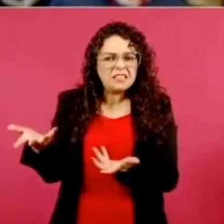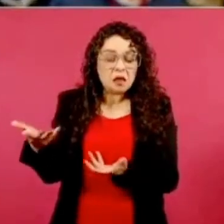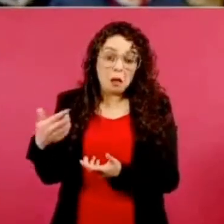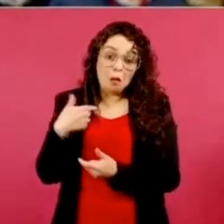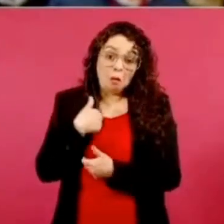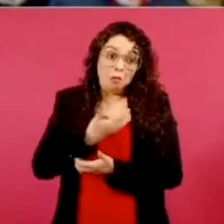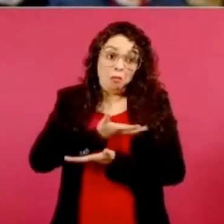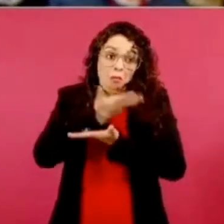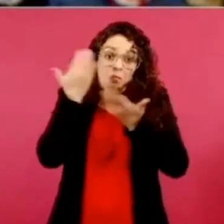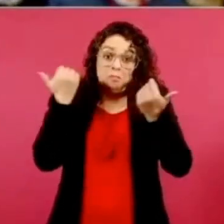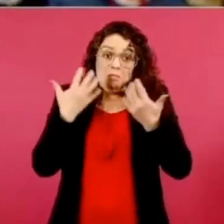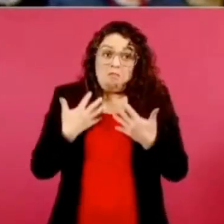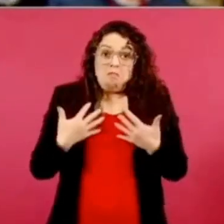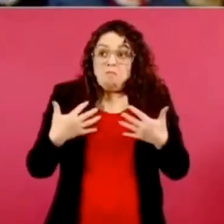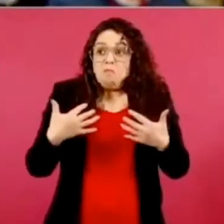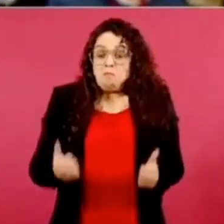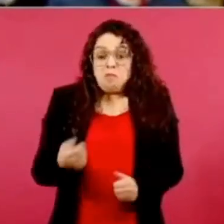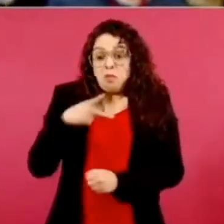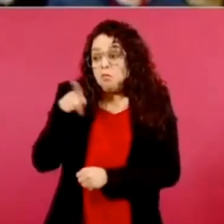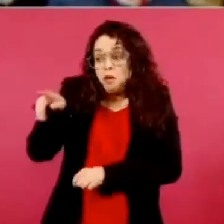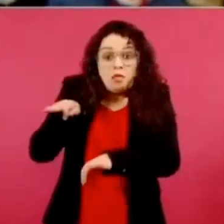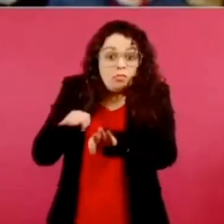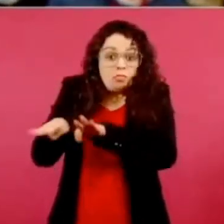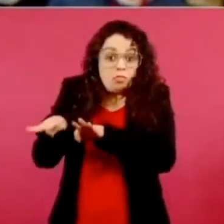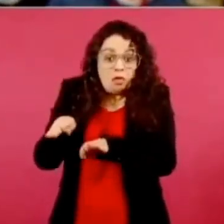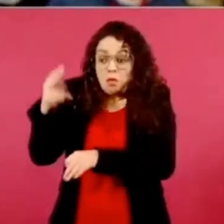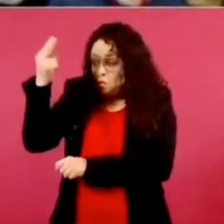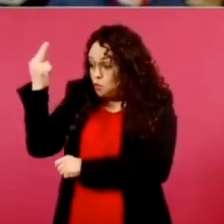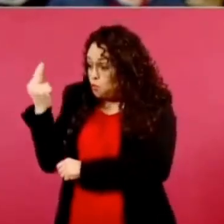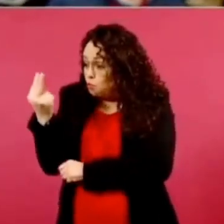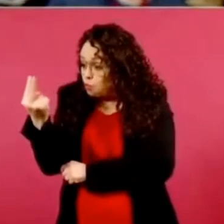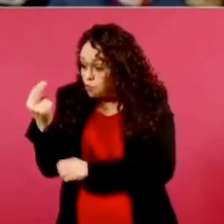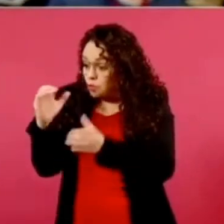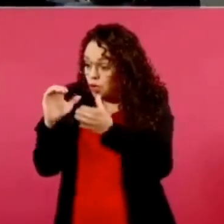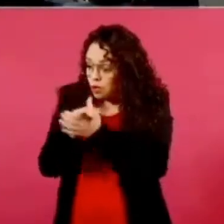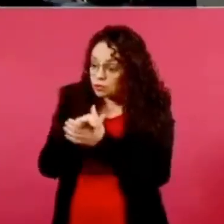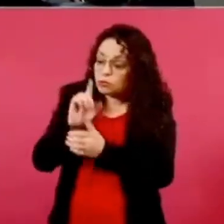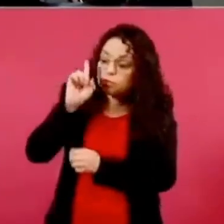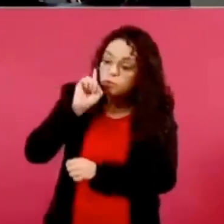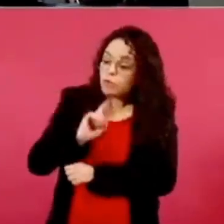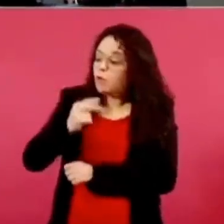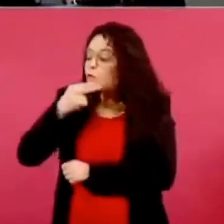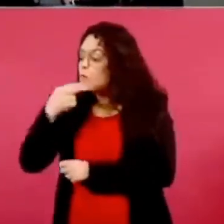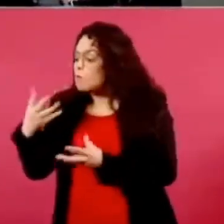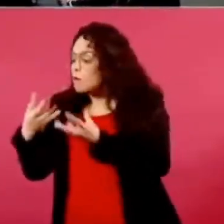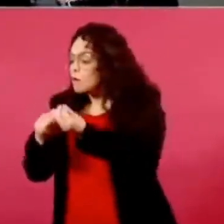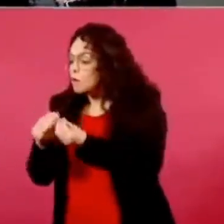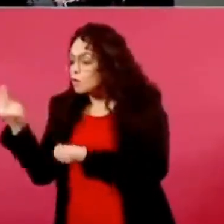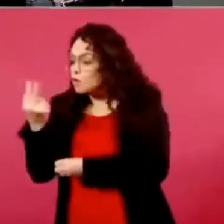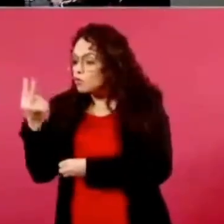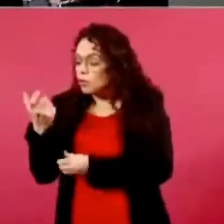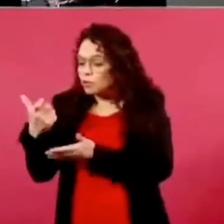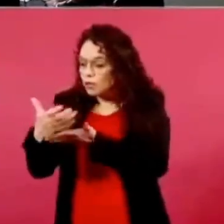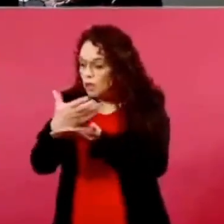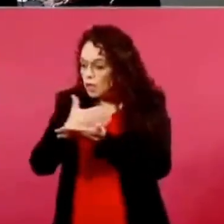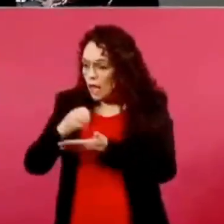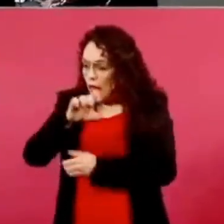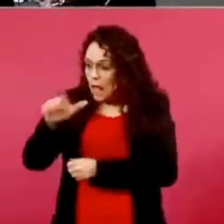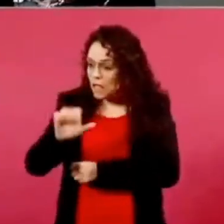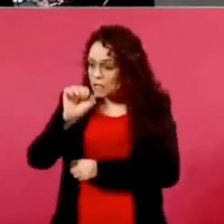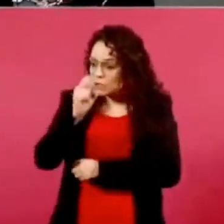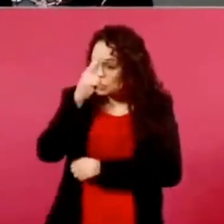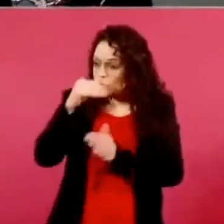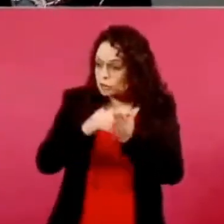Pero pues los esposos están ahí, tienen un sueldo entre los dos. Imagínense, ella